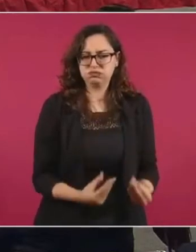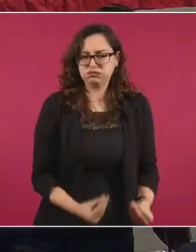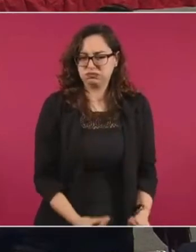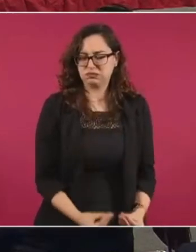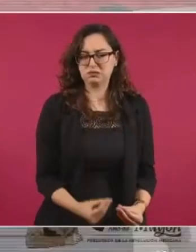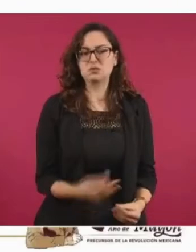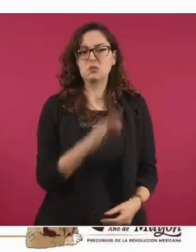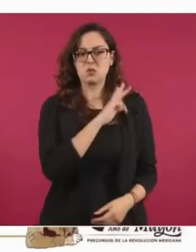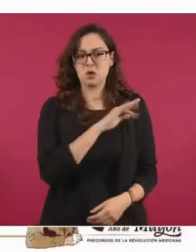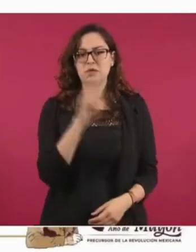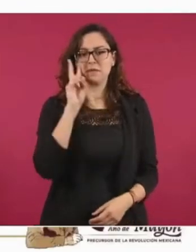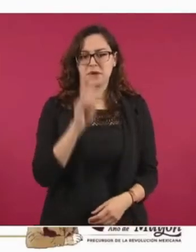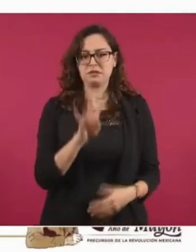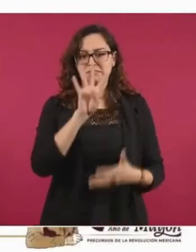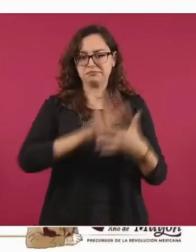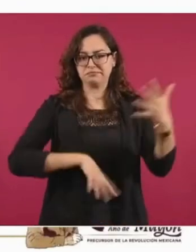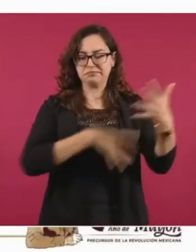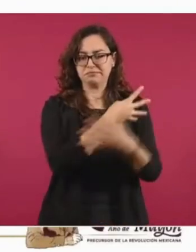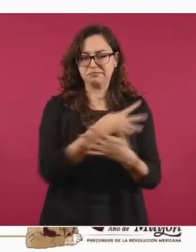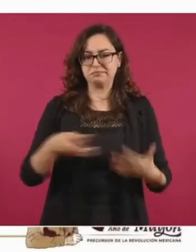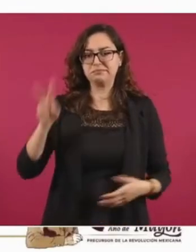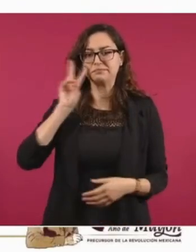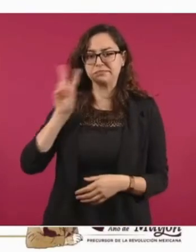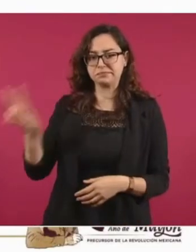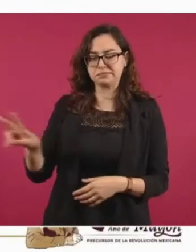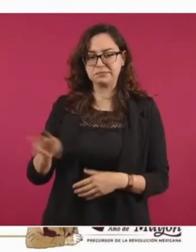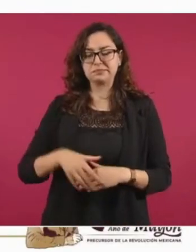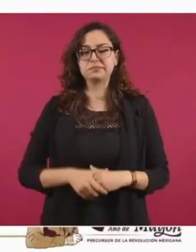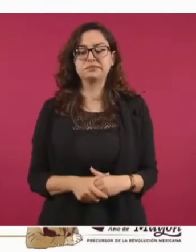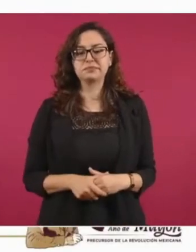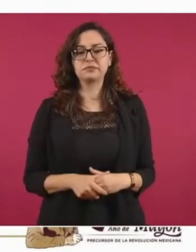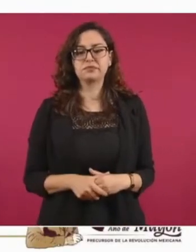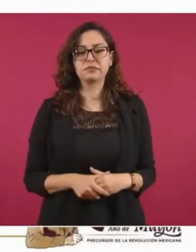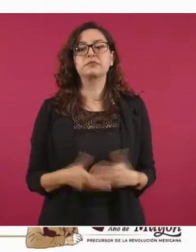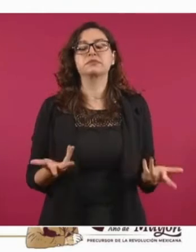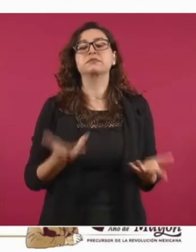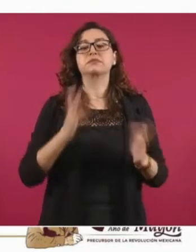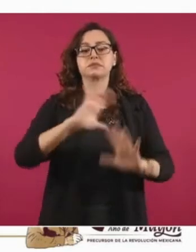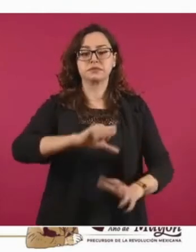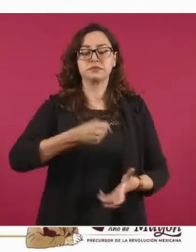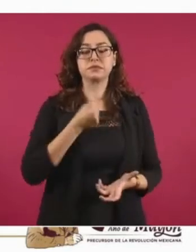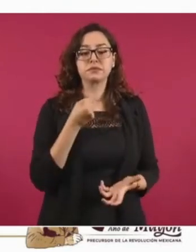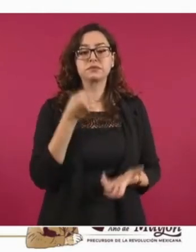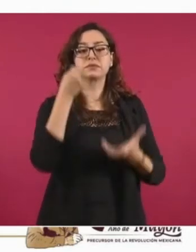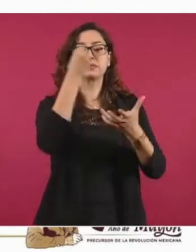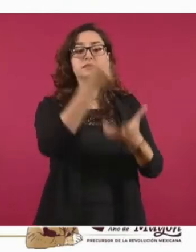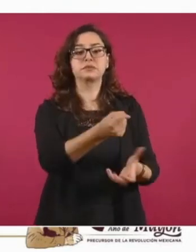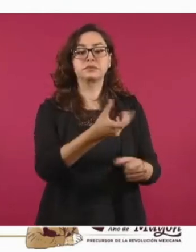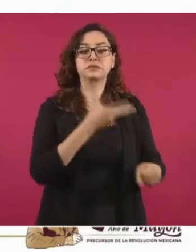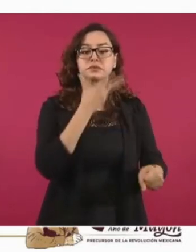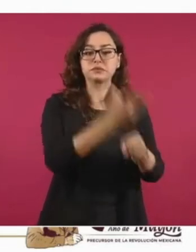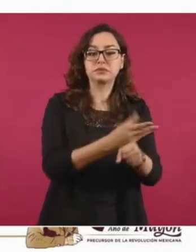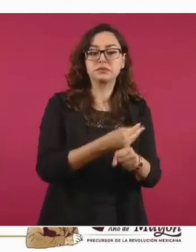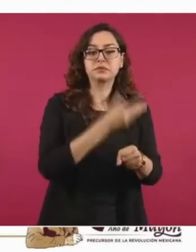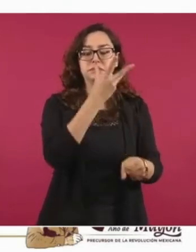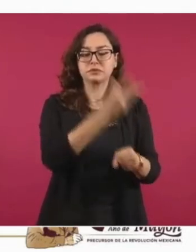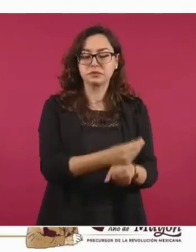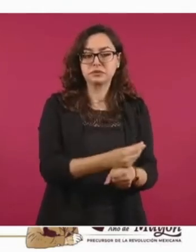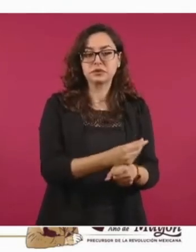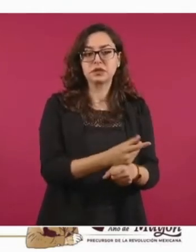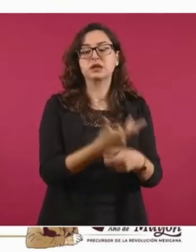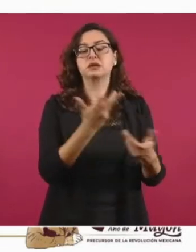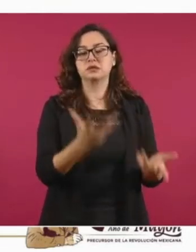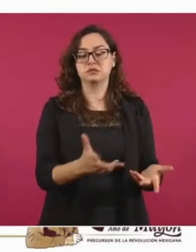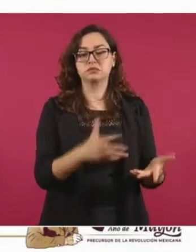En el gobierno actual se han asignado recursos vía presupuesto para el mantenimiento y rehabilitación tanto de